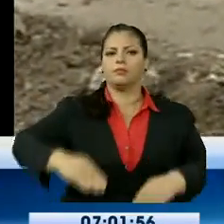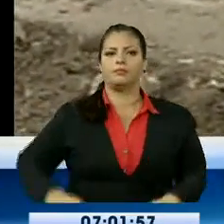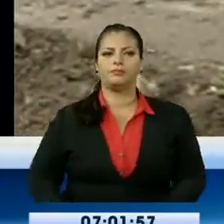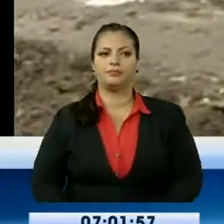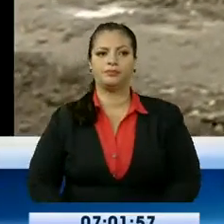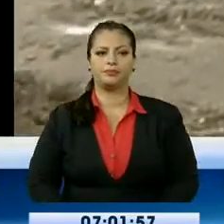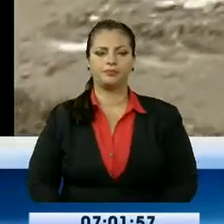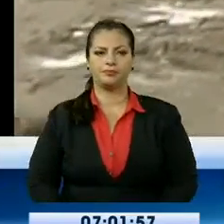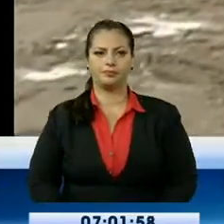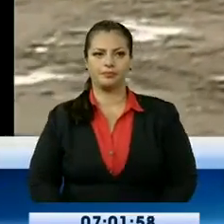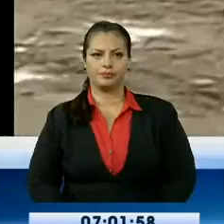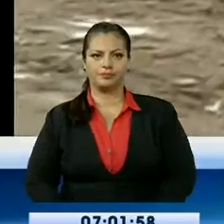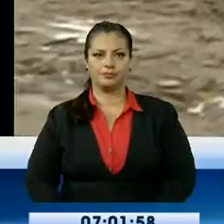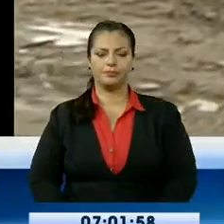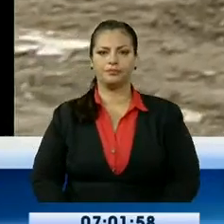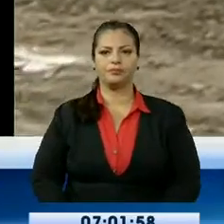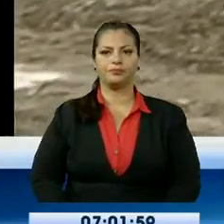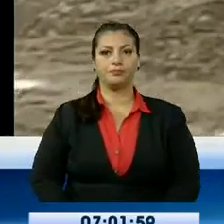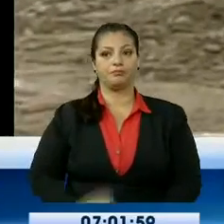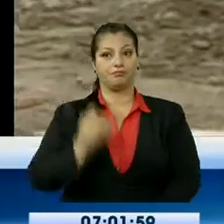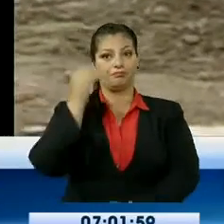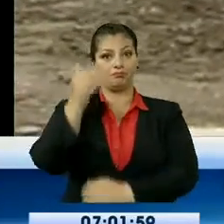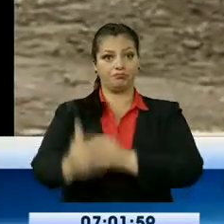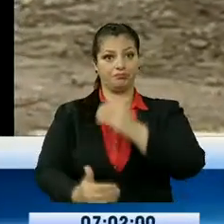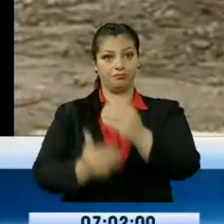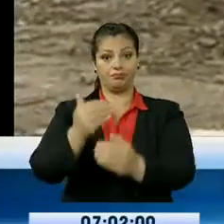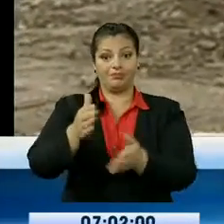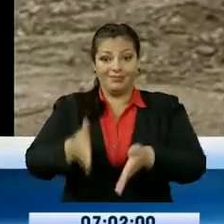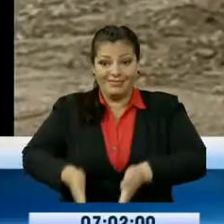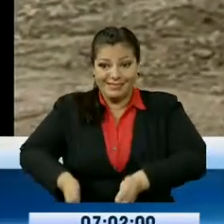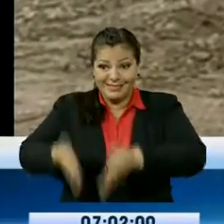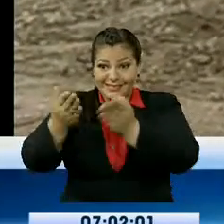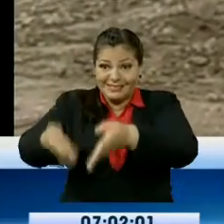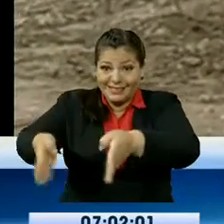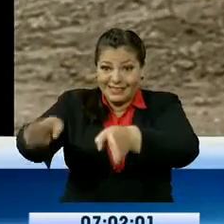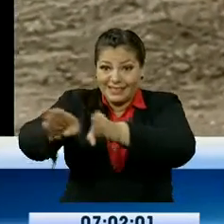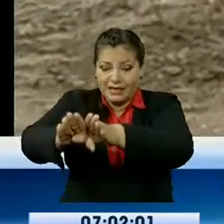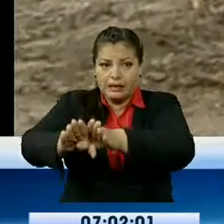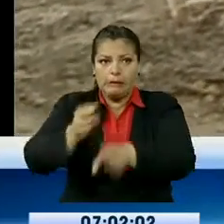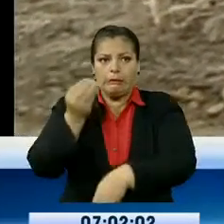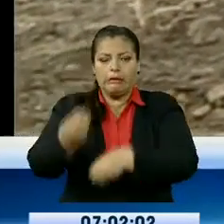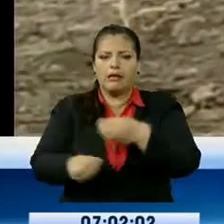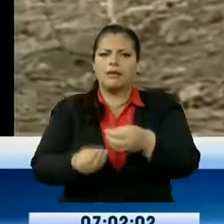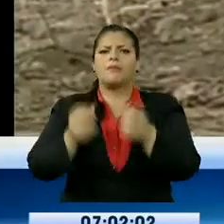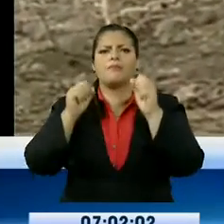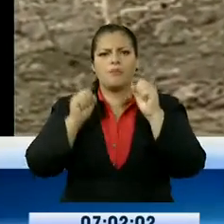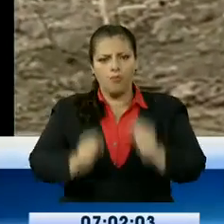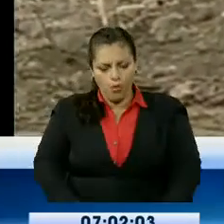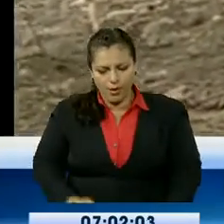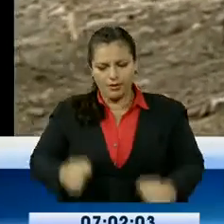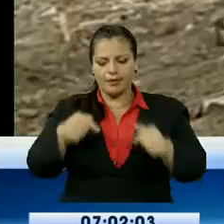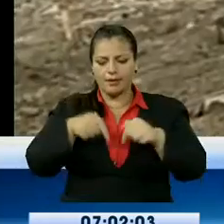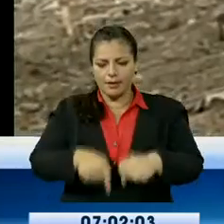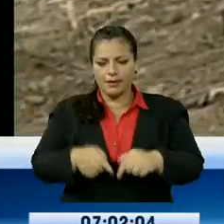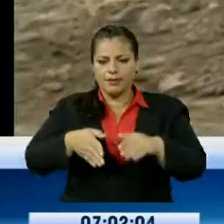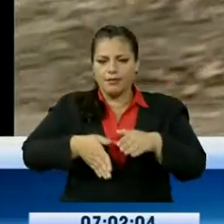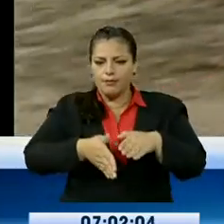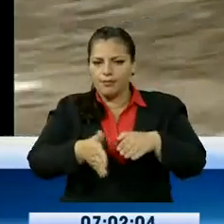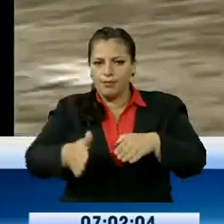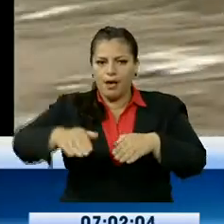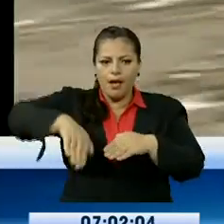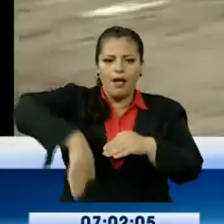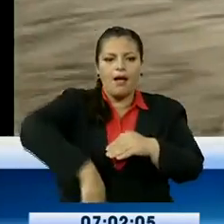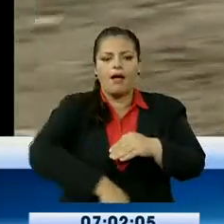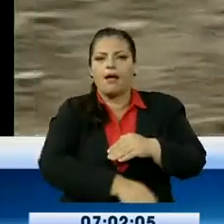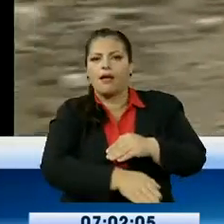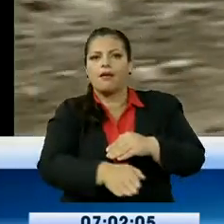una segunda vía actualmente para tomar el mismo sentido, ¿no? Se avanza por la Durán-Tambo hasta coger el desvío de la Durán-Yahuachi y se